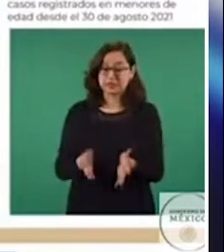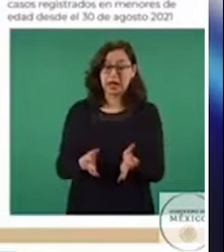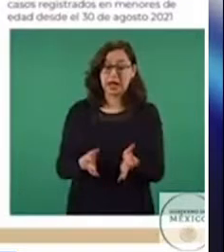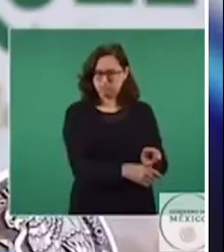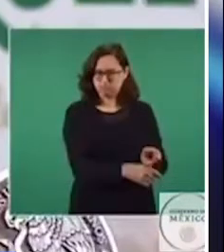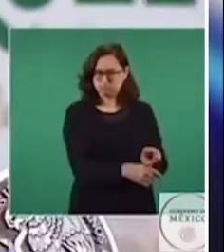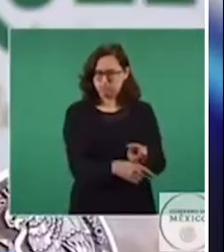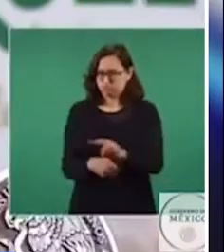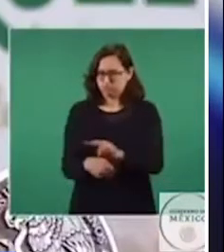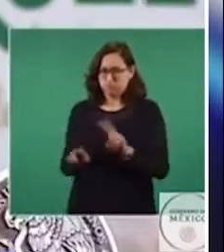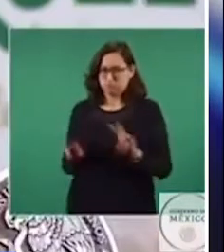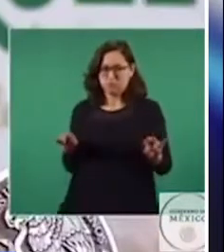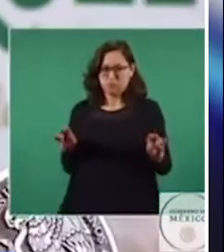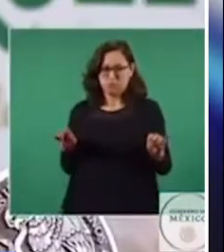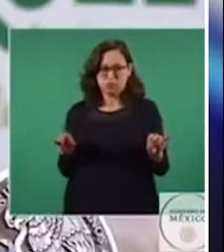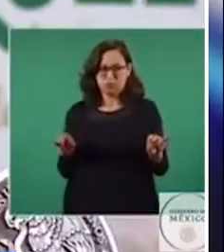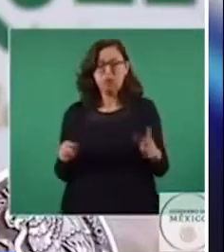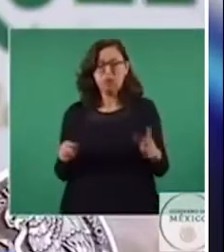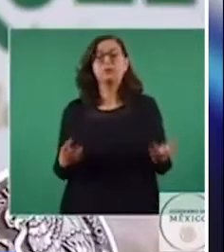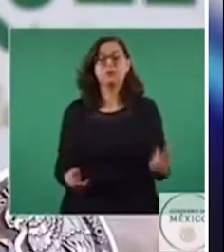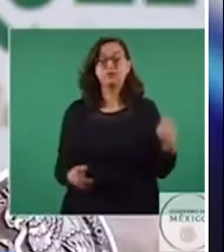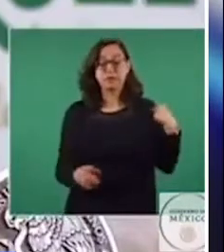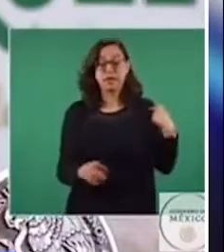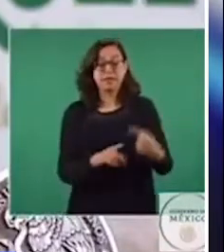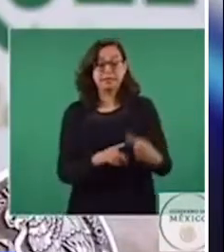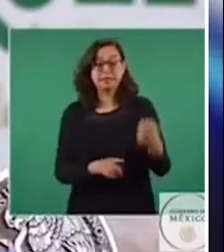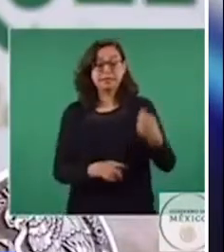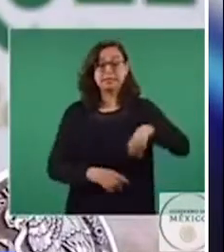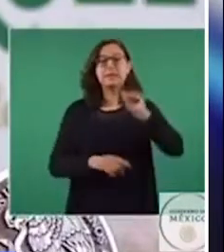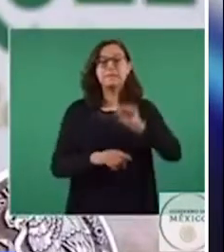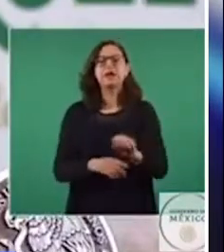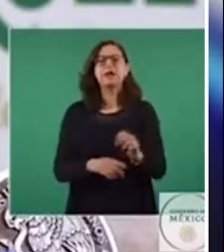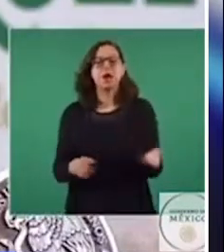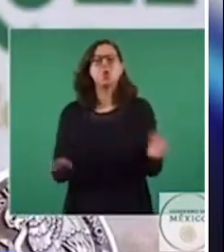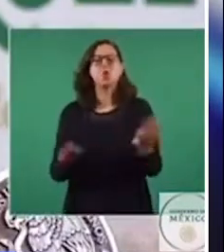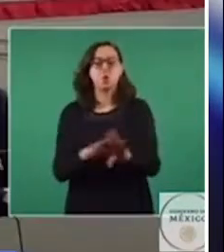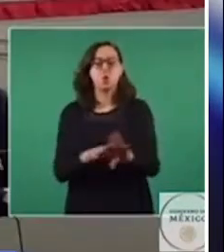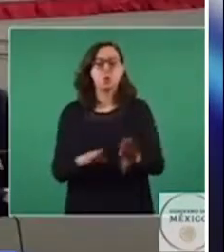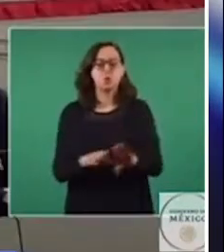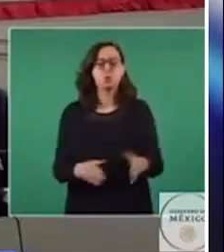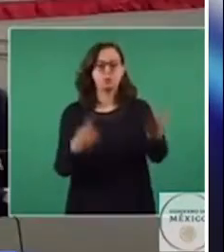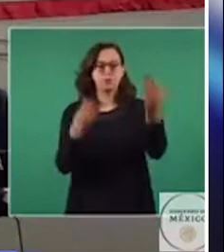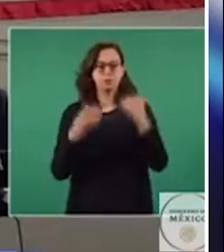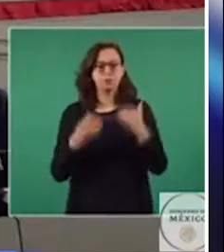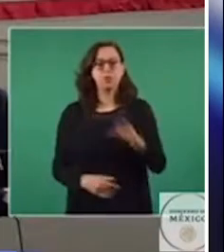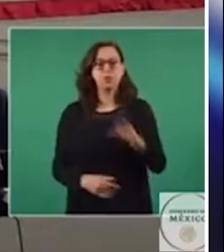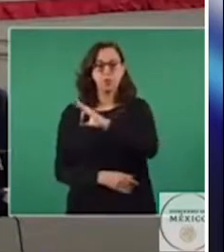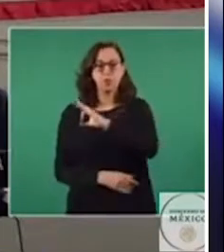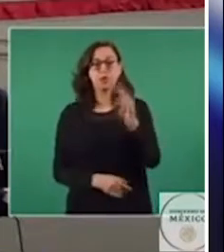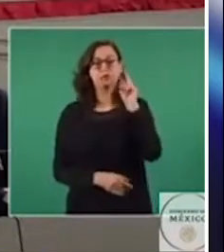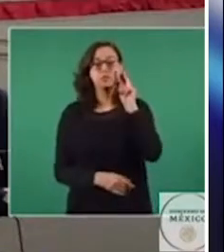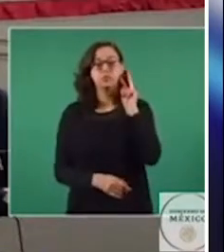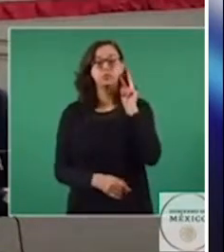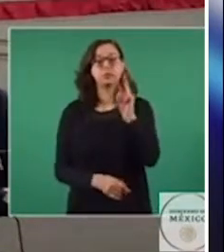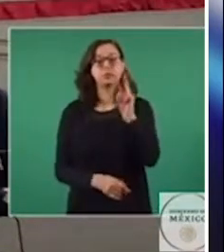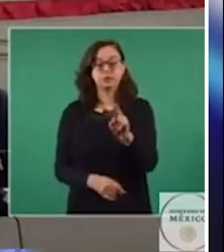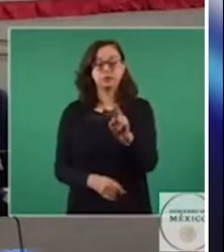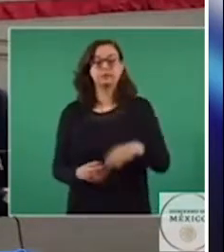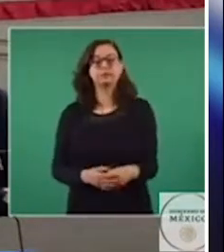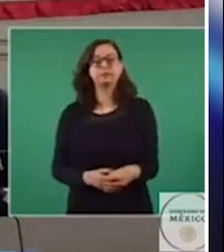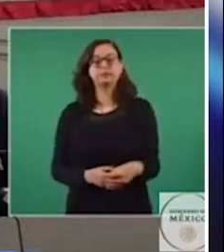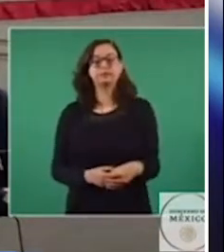sea el mismo que pueden correr los adolescentes y como ya se está llegando a esa etapa, es posible que al